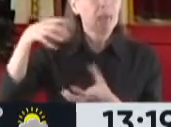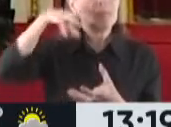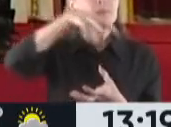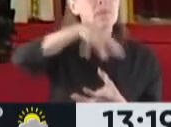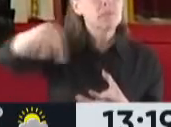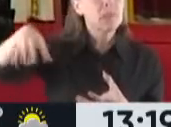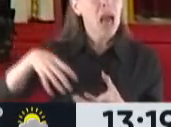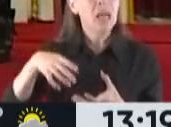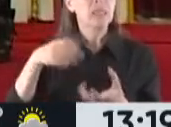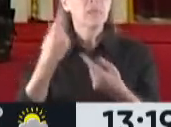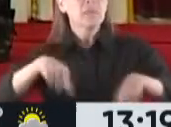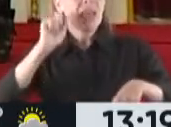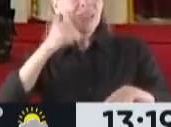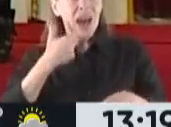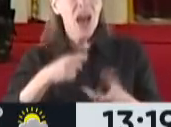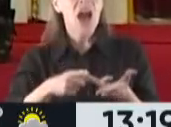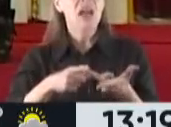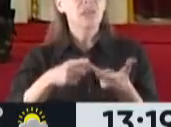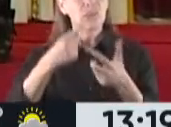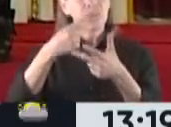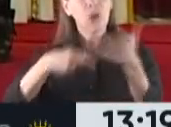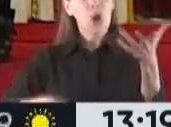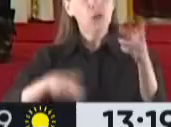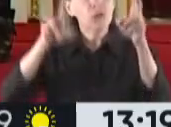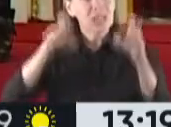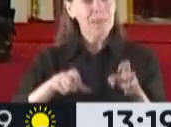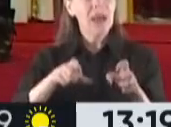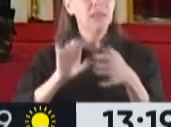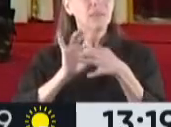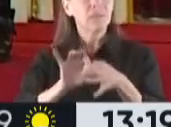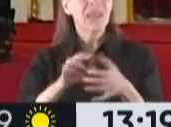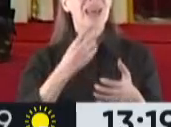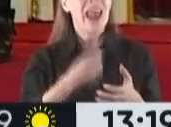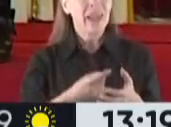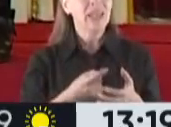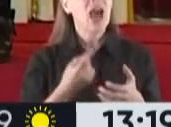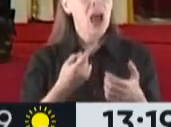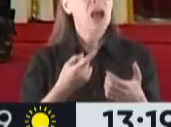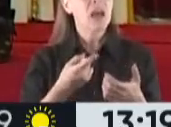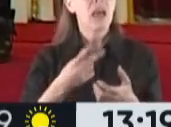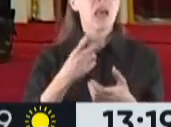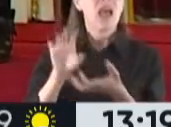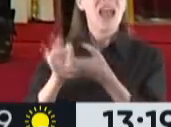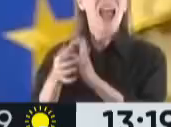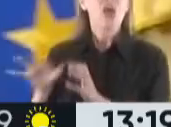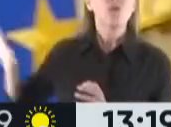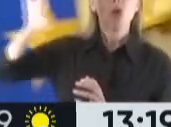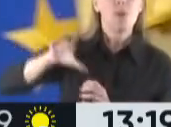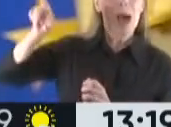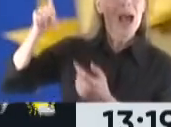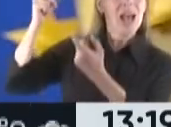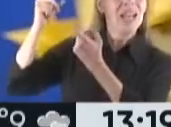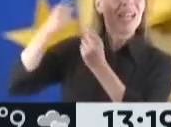de licuefacción de gas, todas cuestiones energéticas que Europa necesita y que Argentina y